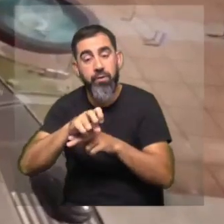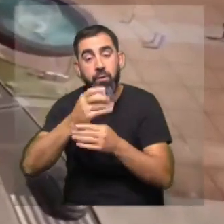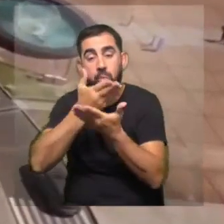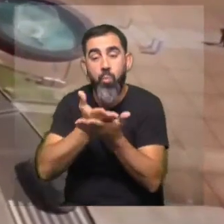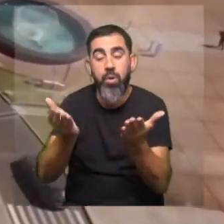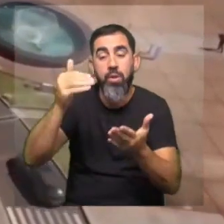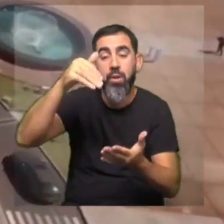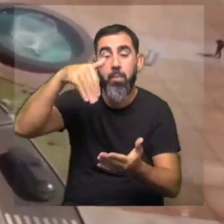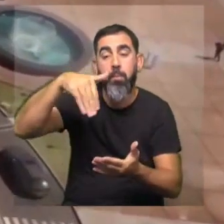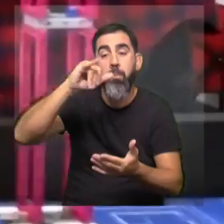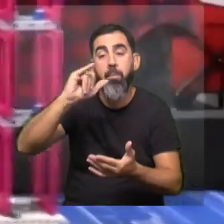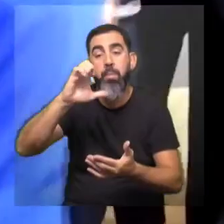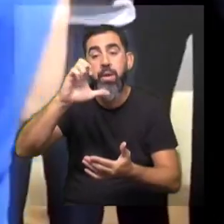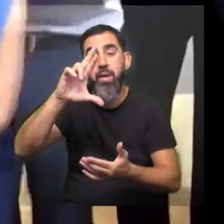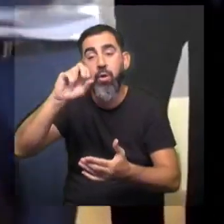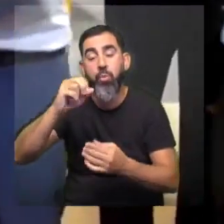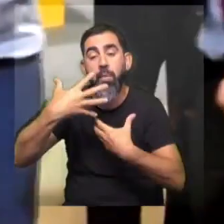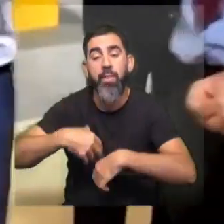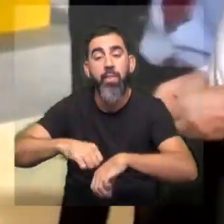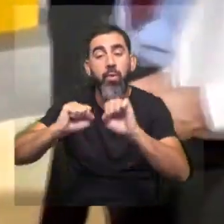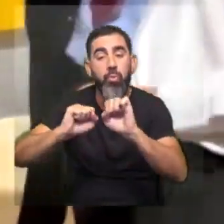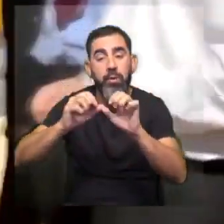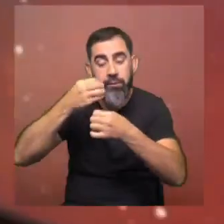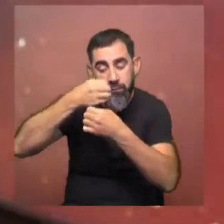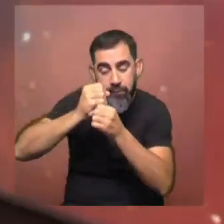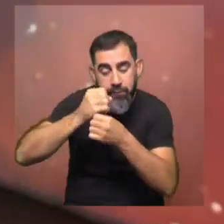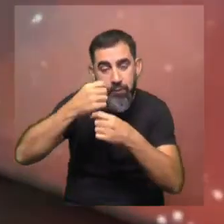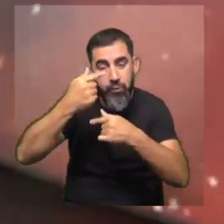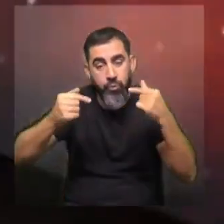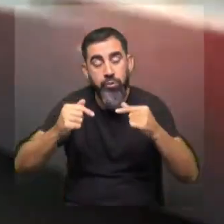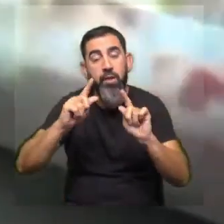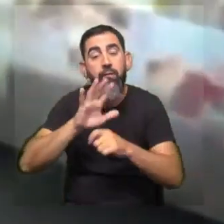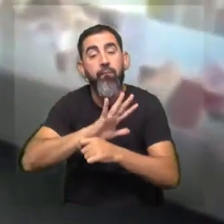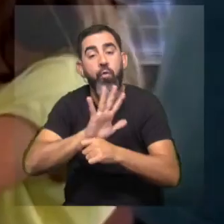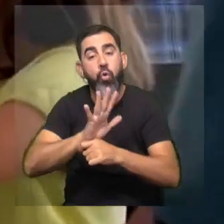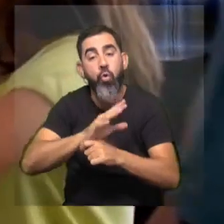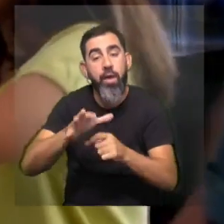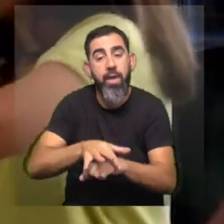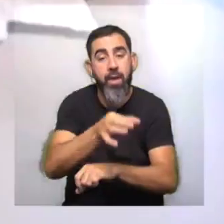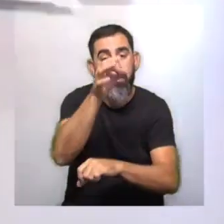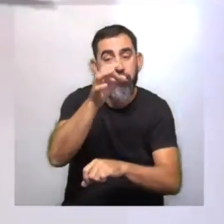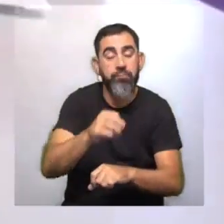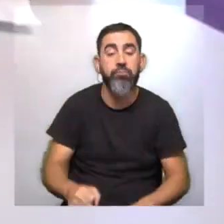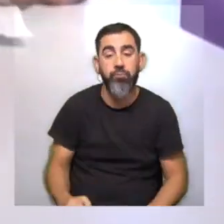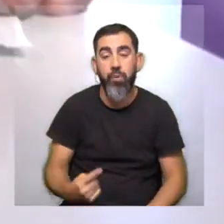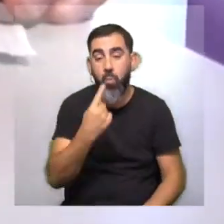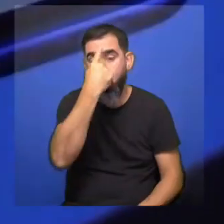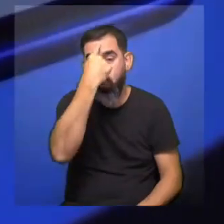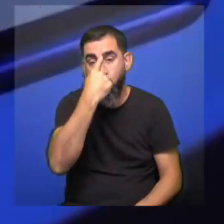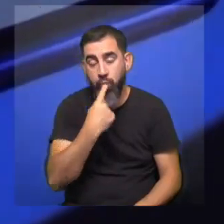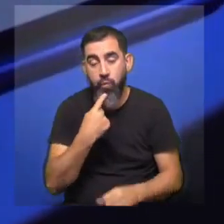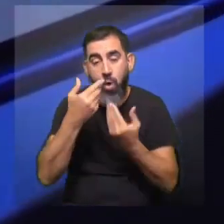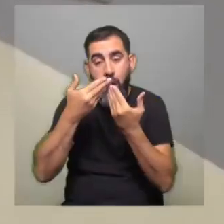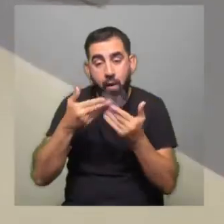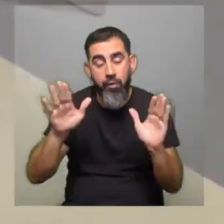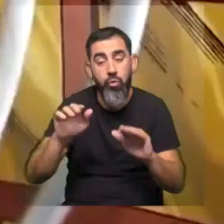Micro para descubrir los secretos del mundo microscópico y la biología celular. El Museo Espacio Ciencia está